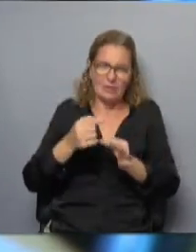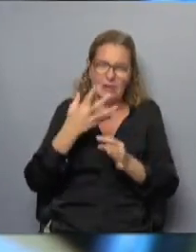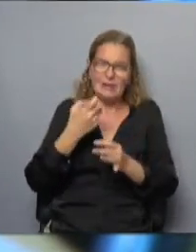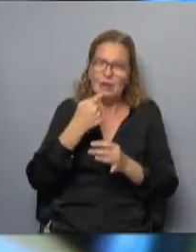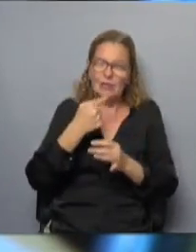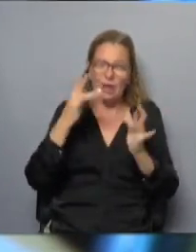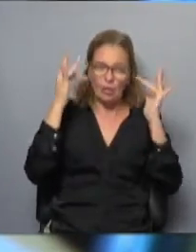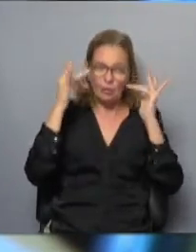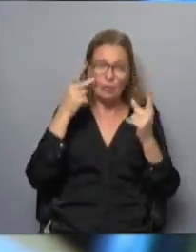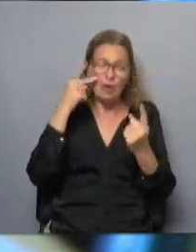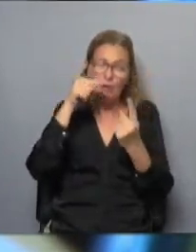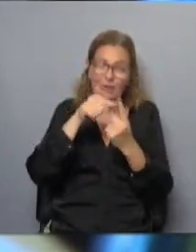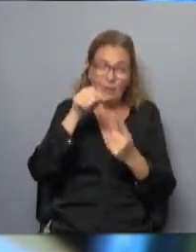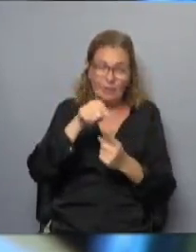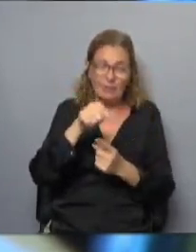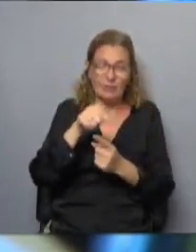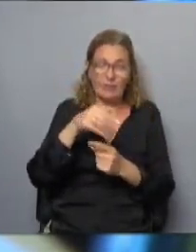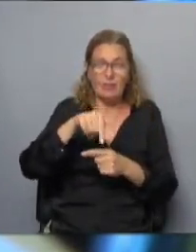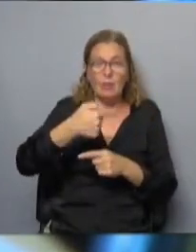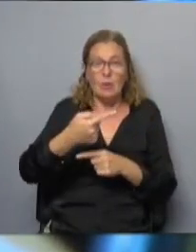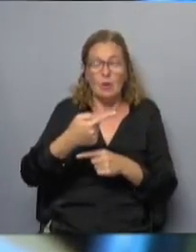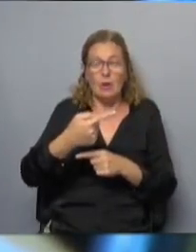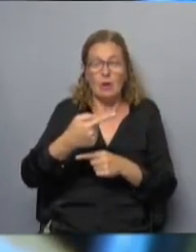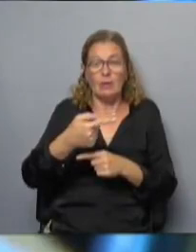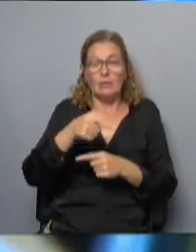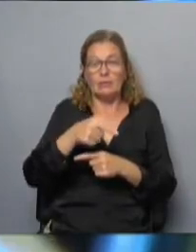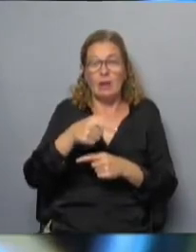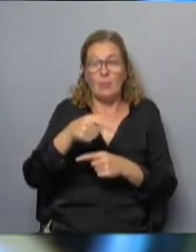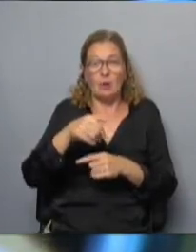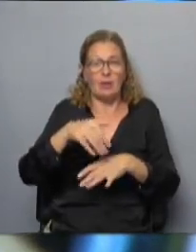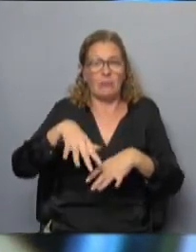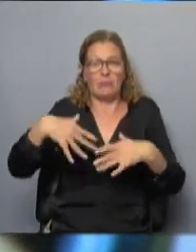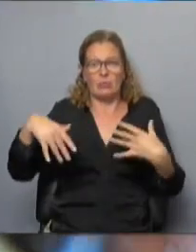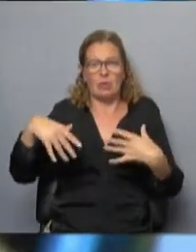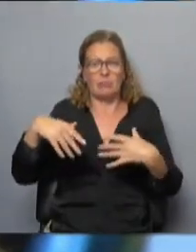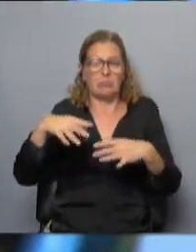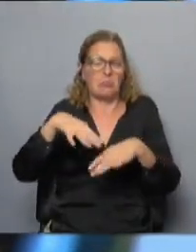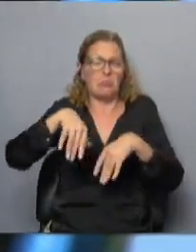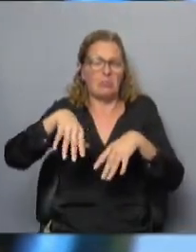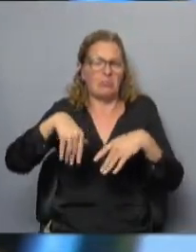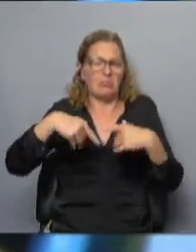educadores ese es el objetivo después será maoísta marxista musulmán